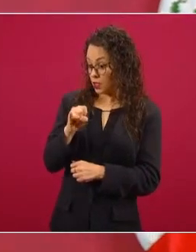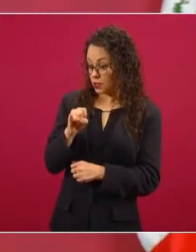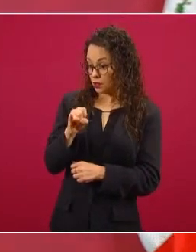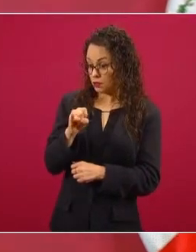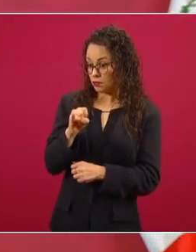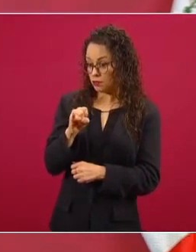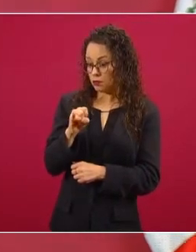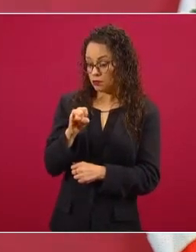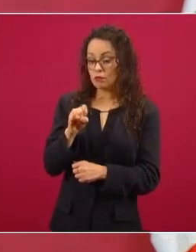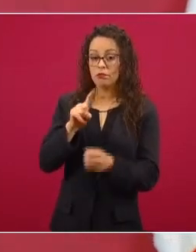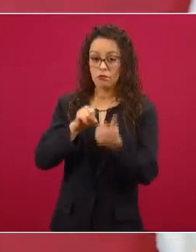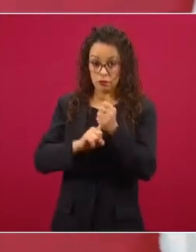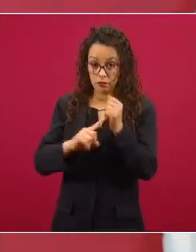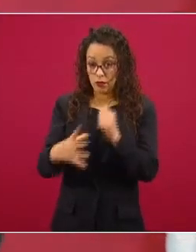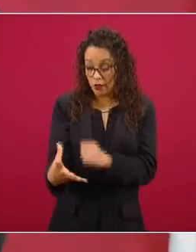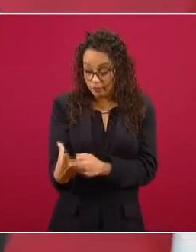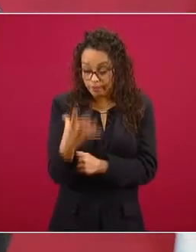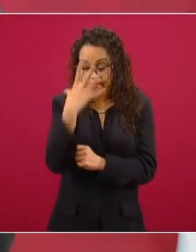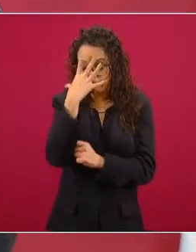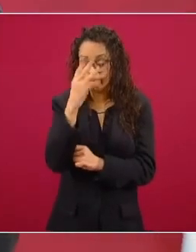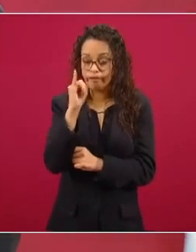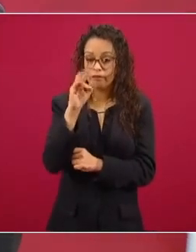vergonzoso,